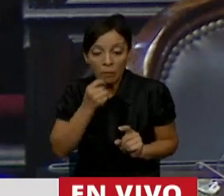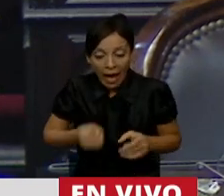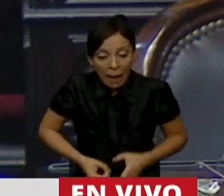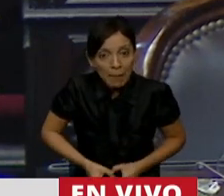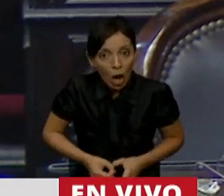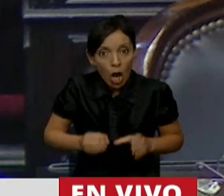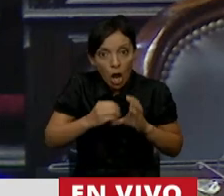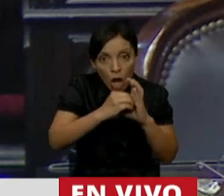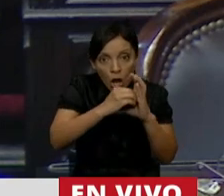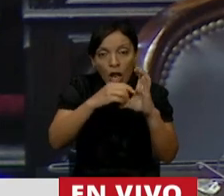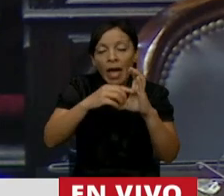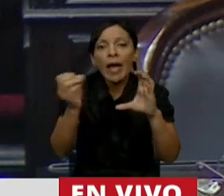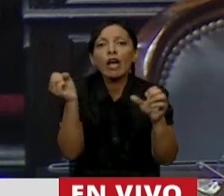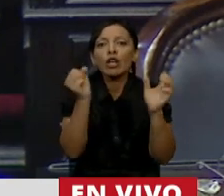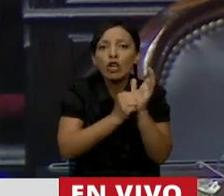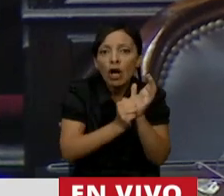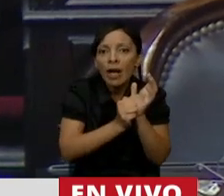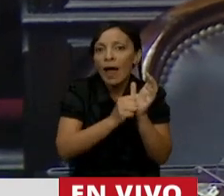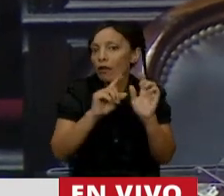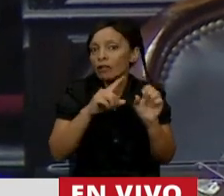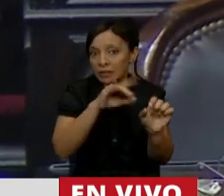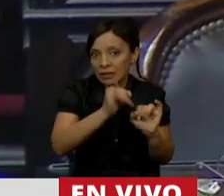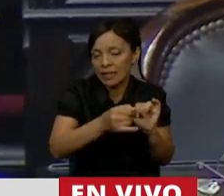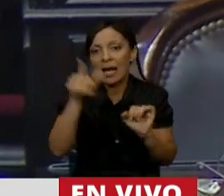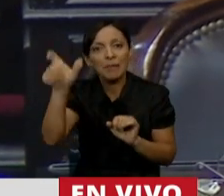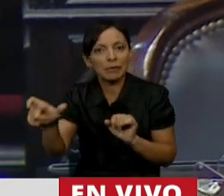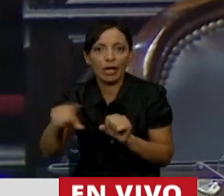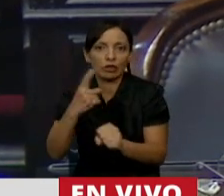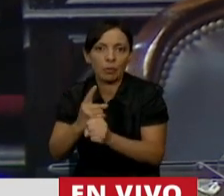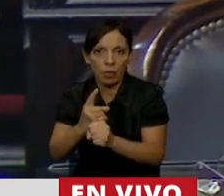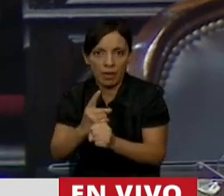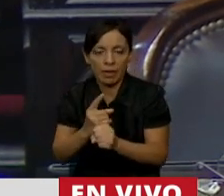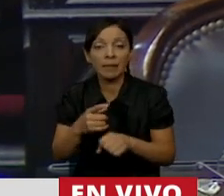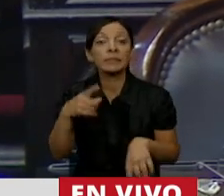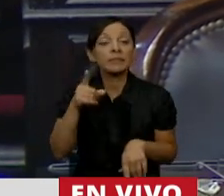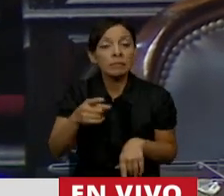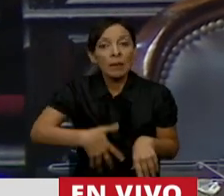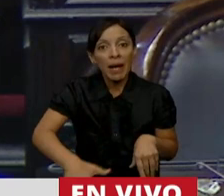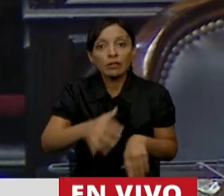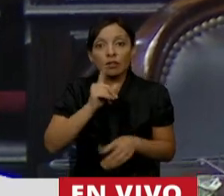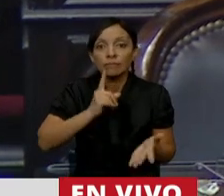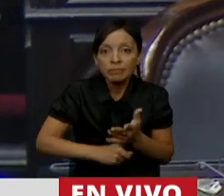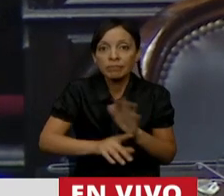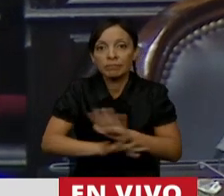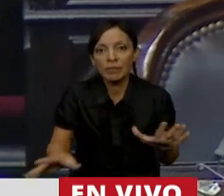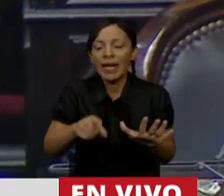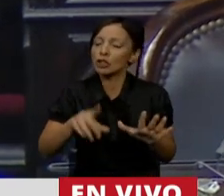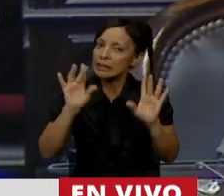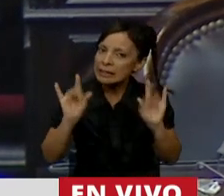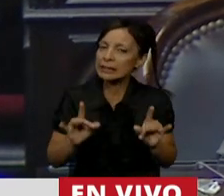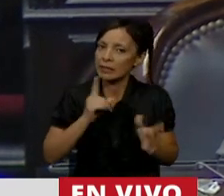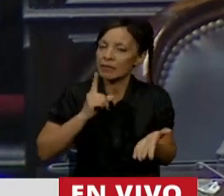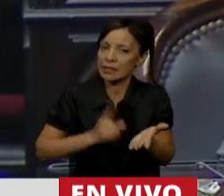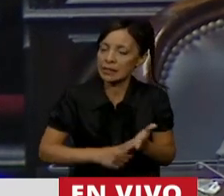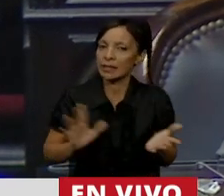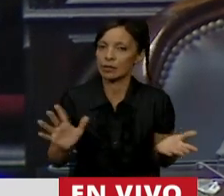la IVE no es un método anticonceptivo para nadie. Es una decisión siempre, siempre difícil que